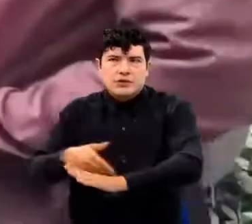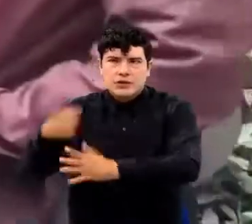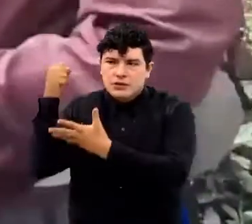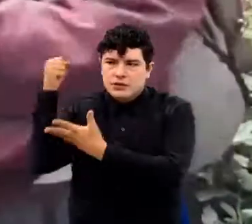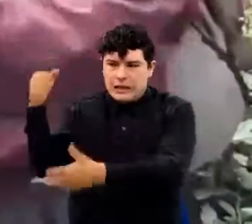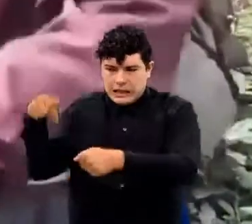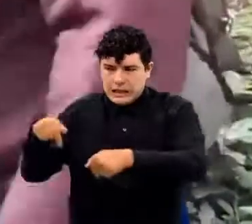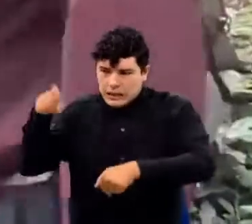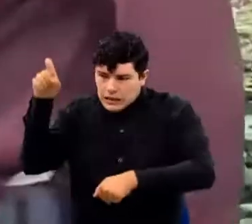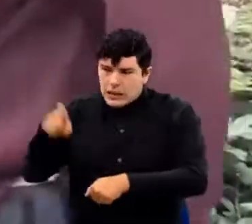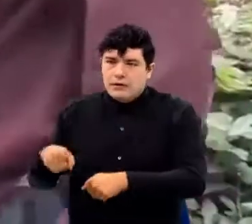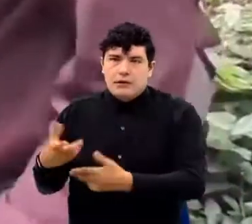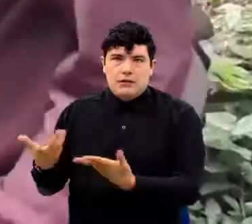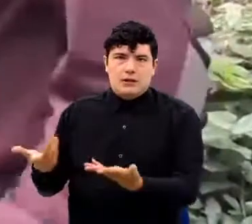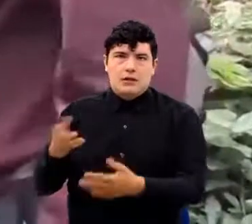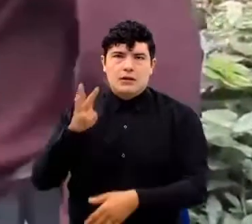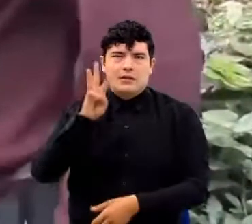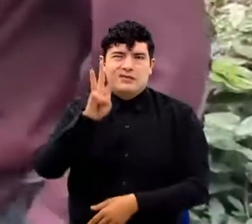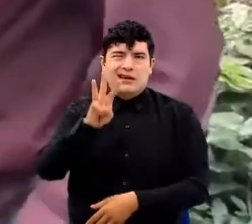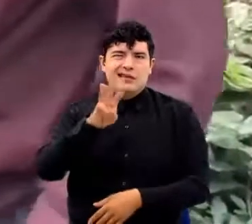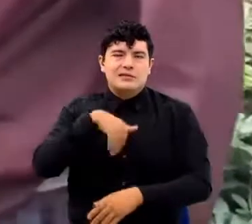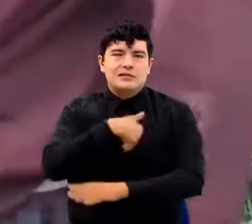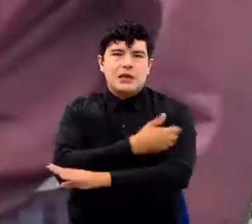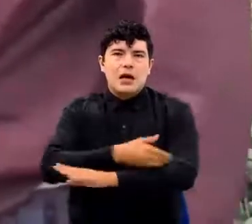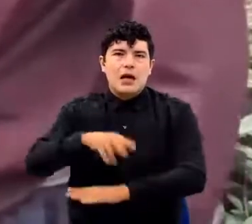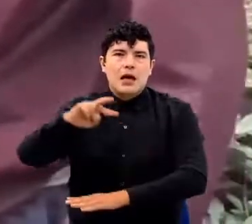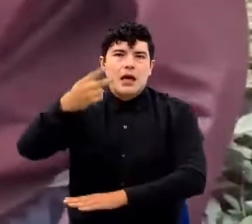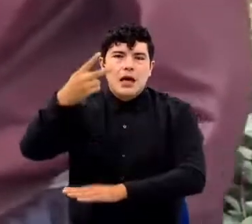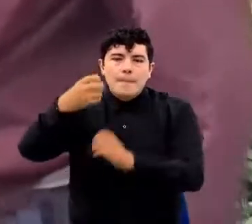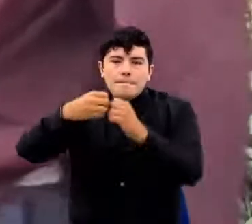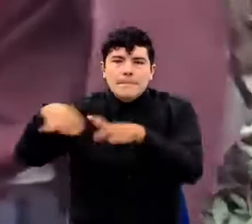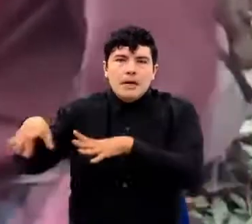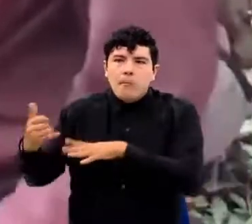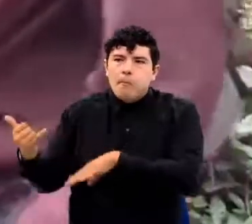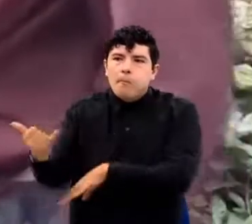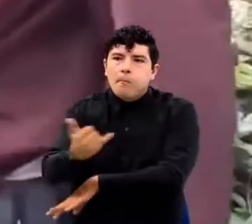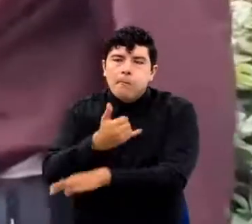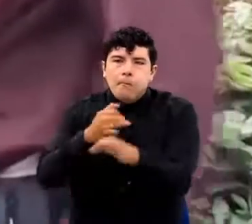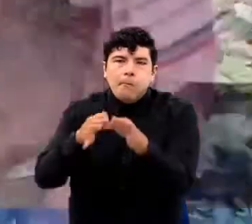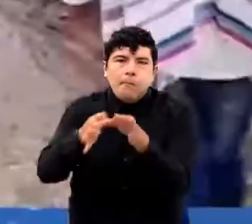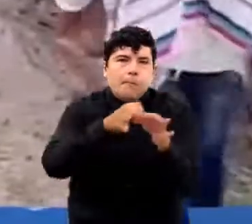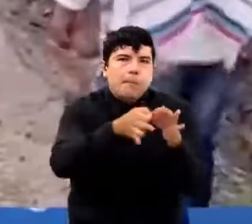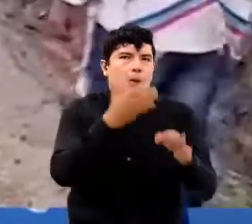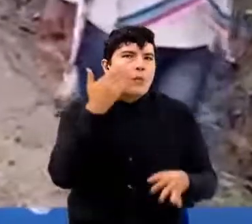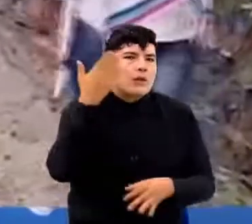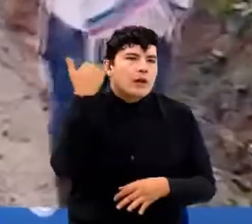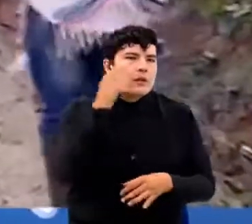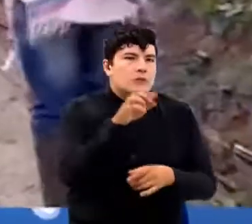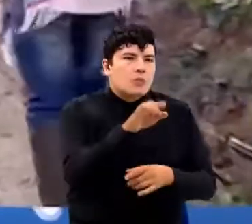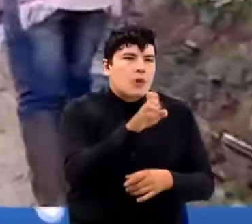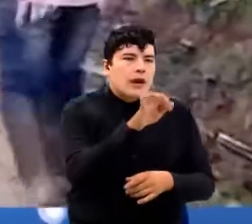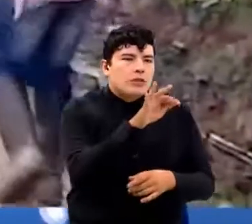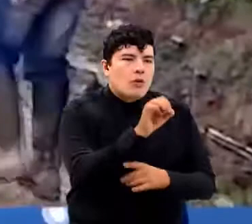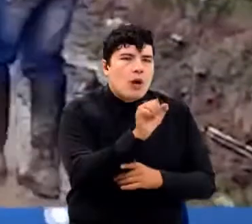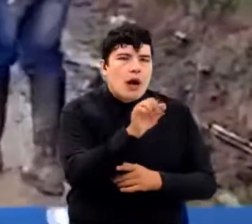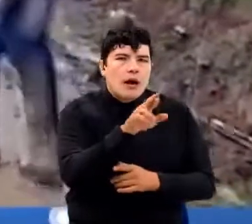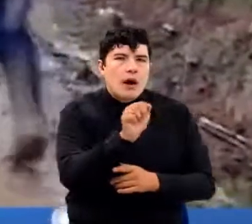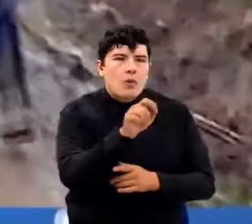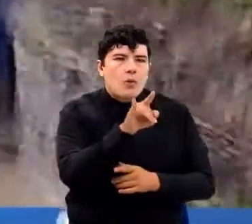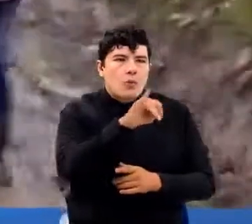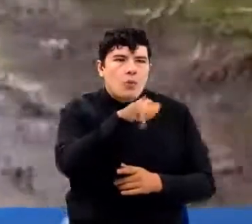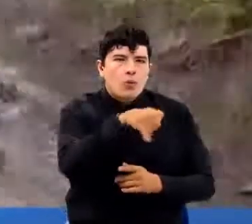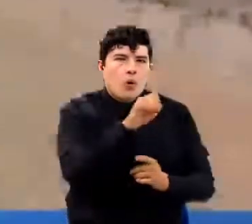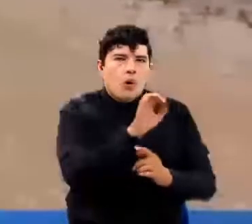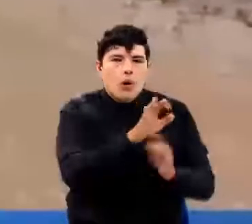paraíso. Estamos perdiendo 3 billones de pesos los municipios estos desde Puerto Araujo a Barbosa por